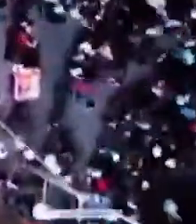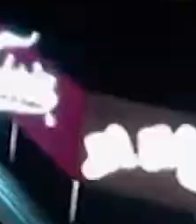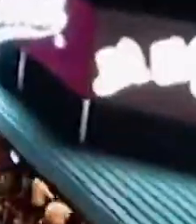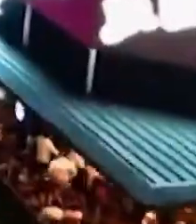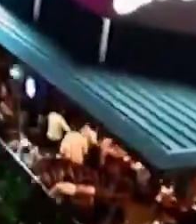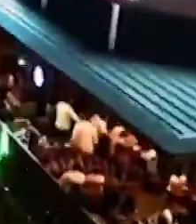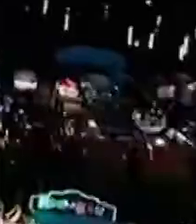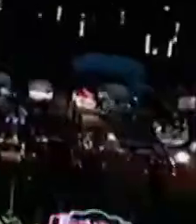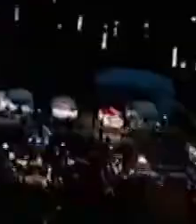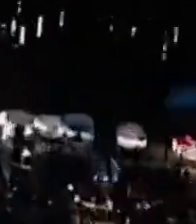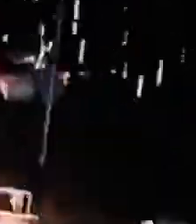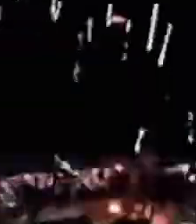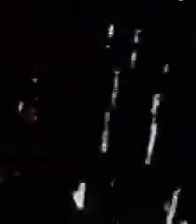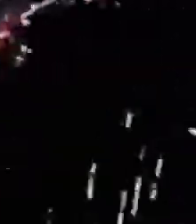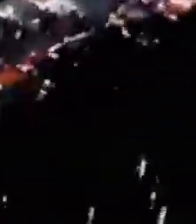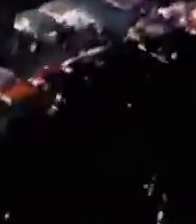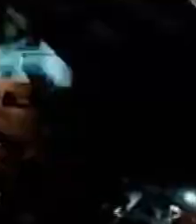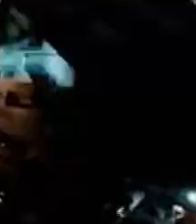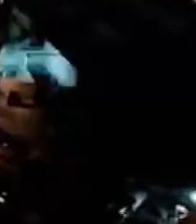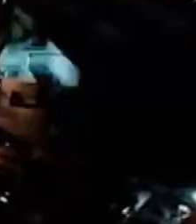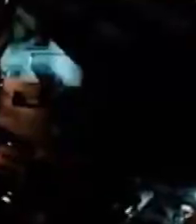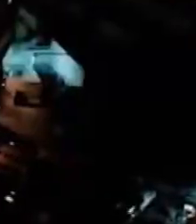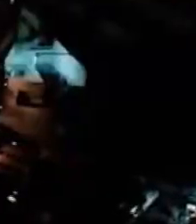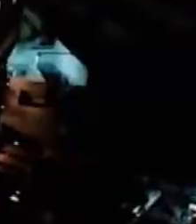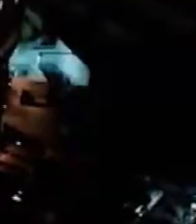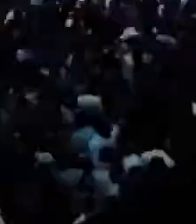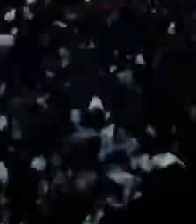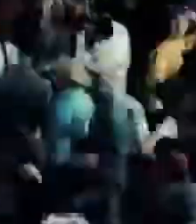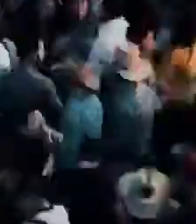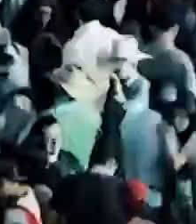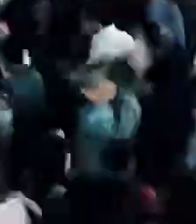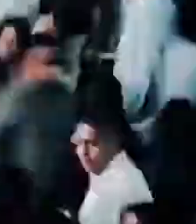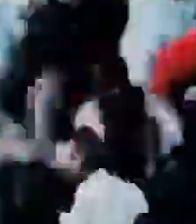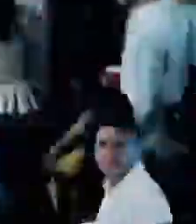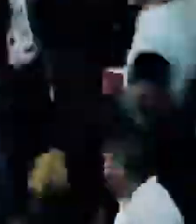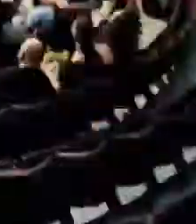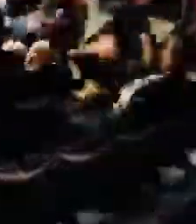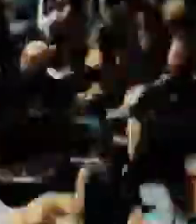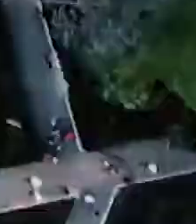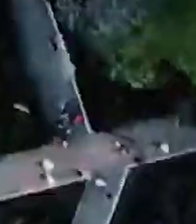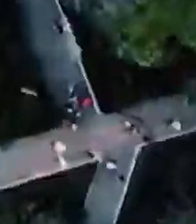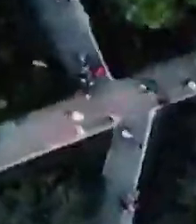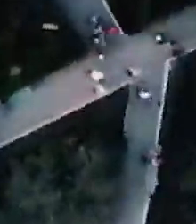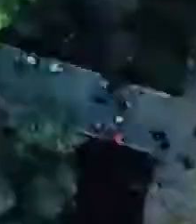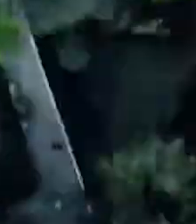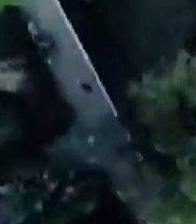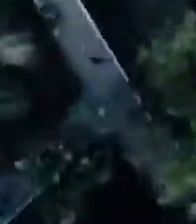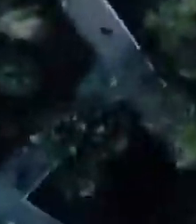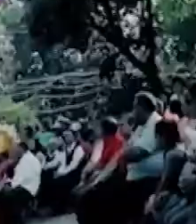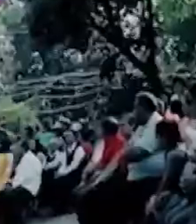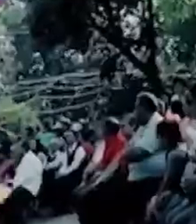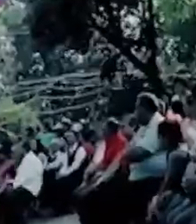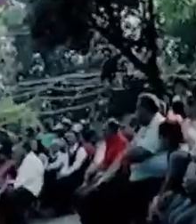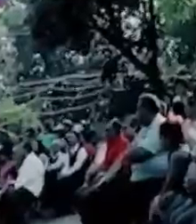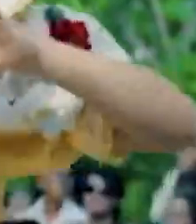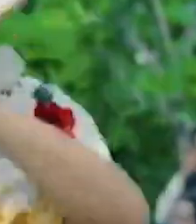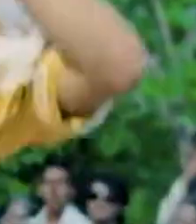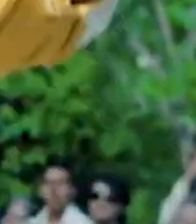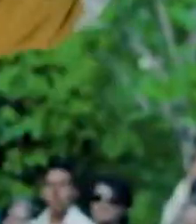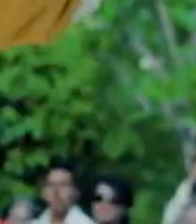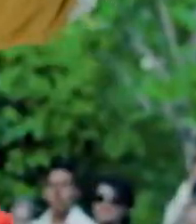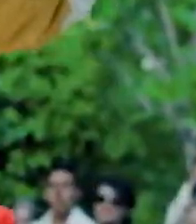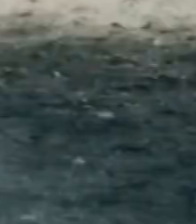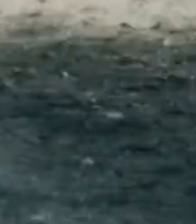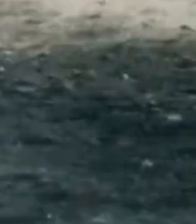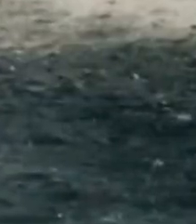De los eventos más tradicionales en Aguascalientes, México. Una fiesta donde se funden color, música,